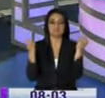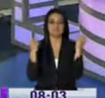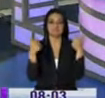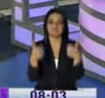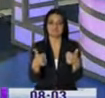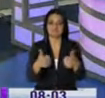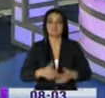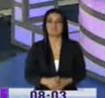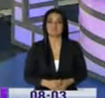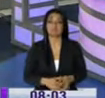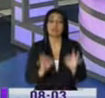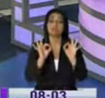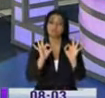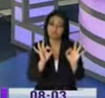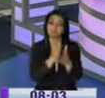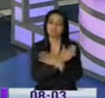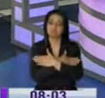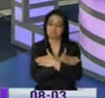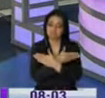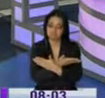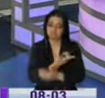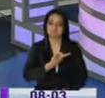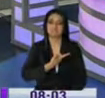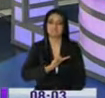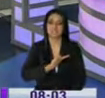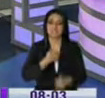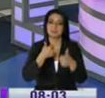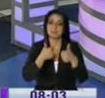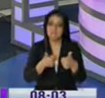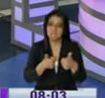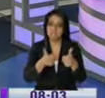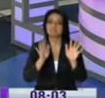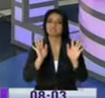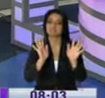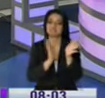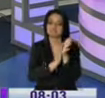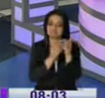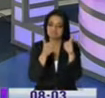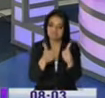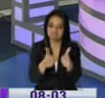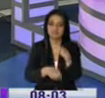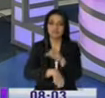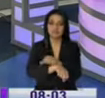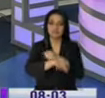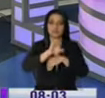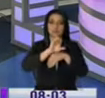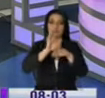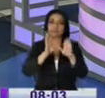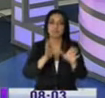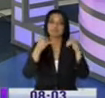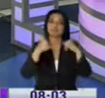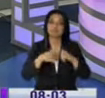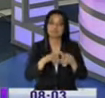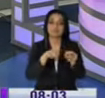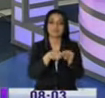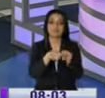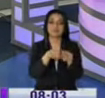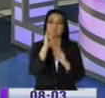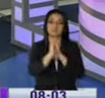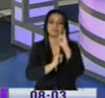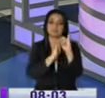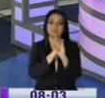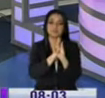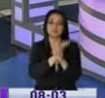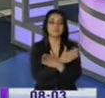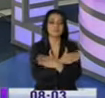fuerza. Bien por Liga Deportiva Universitaria, bien por los Salvos, bien por el fútbol ecuatoriano. Seguimos en competencias internacionales.